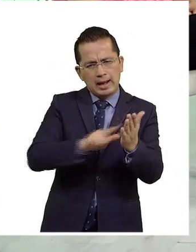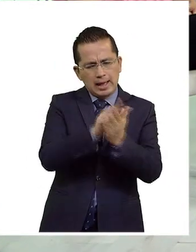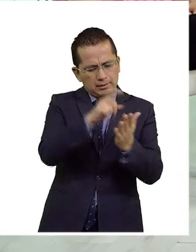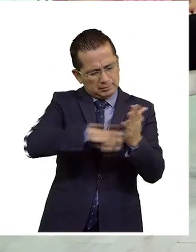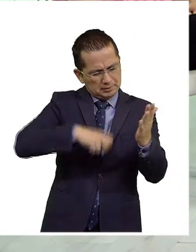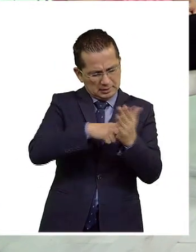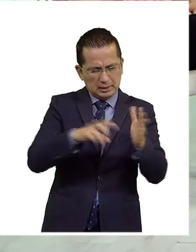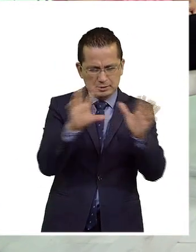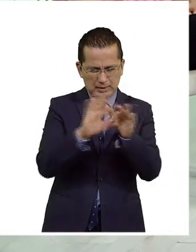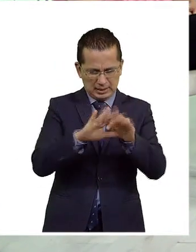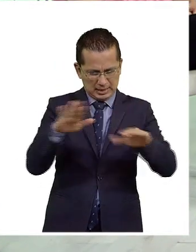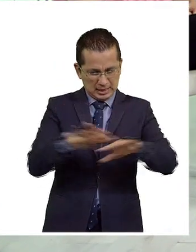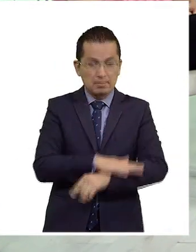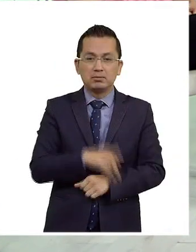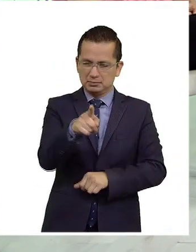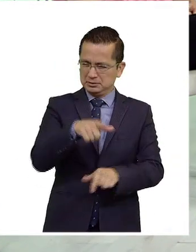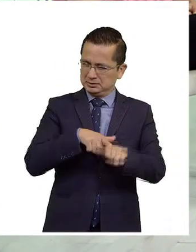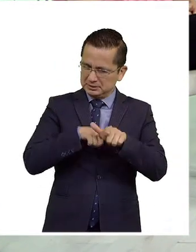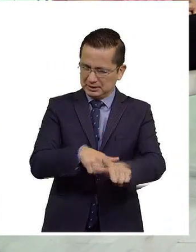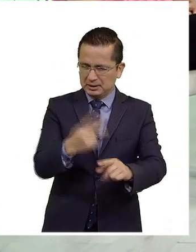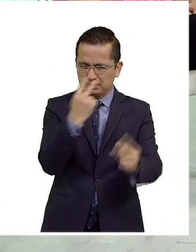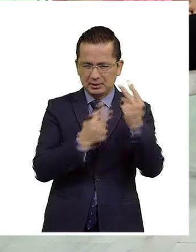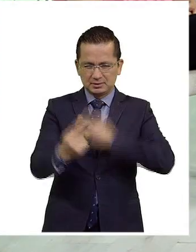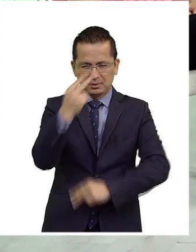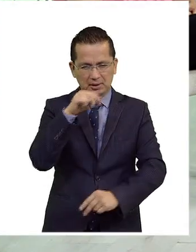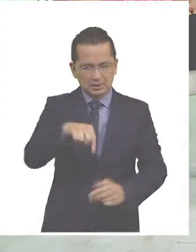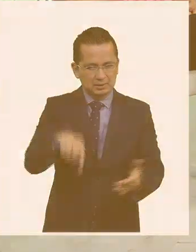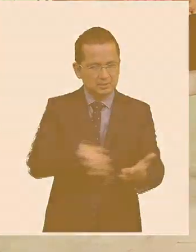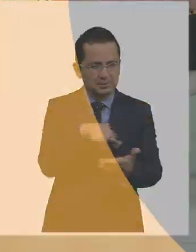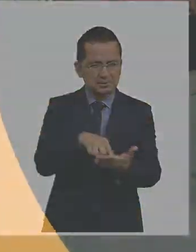cambien en Espacio Diverso.